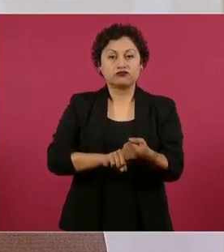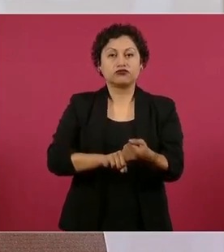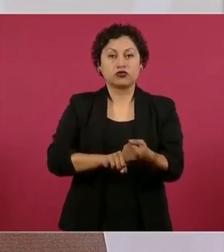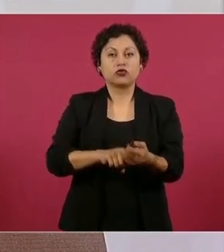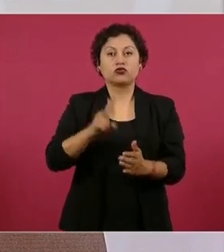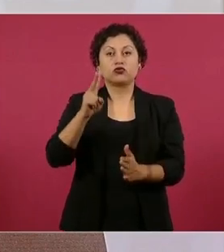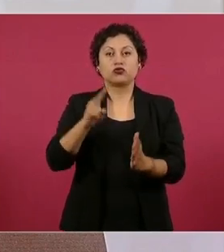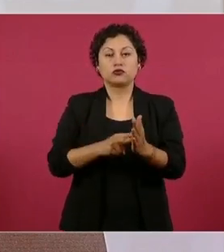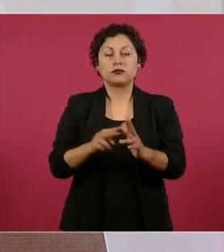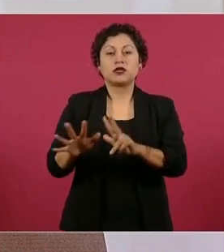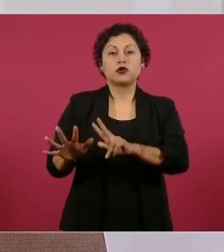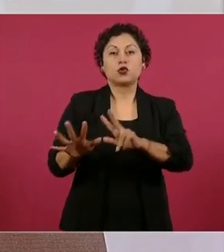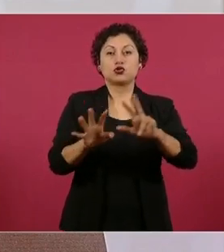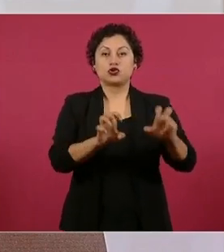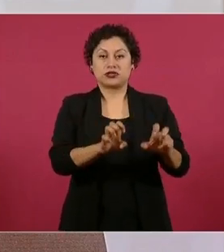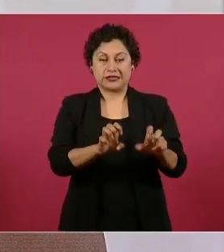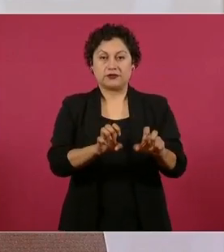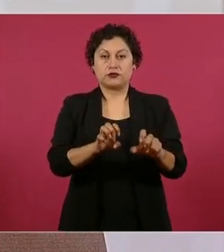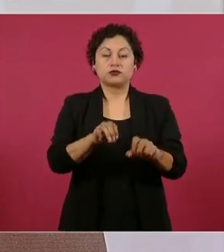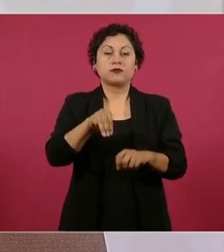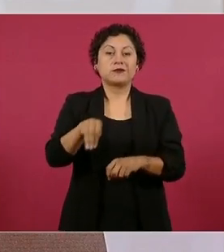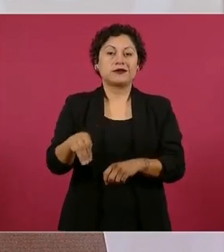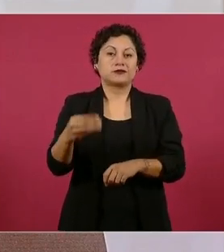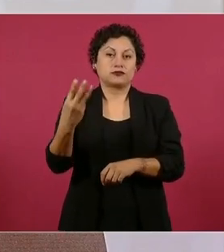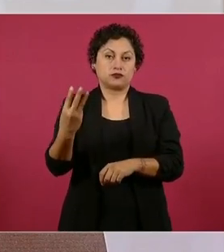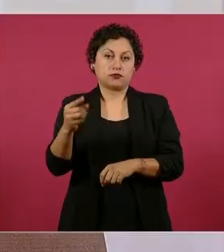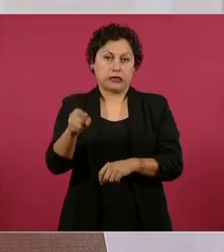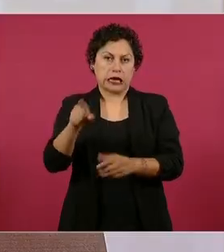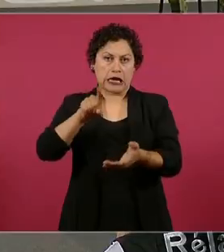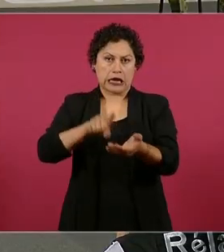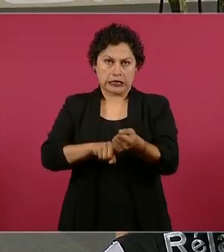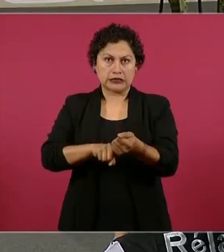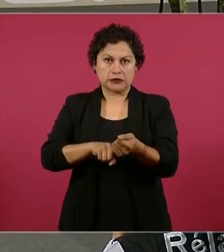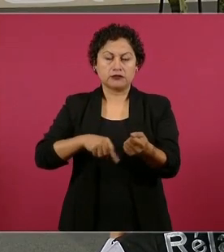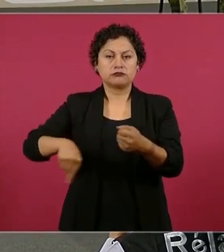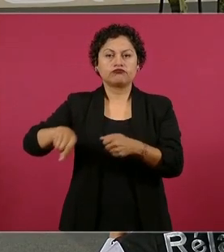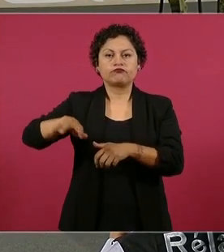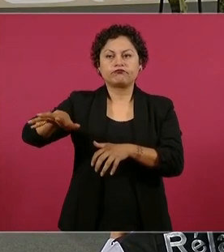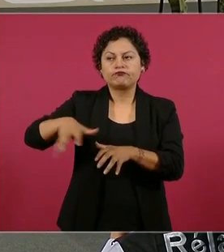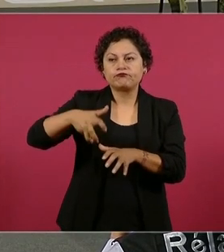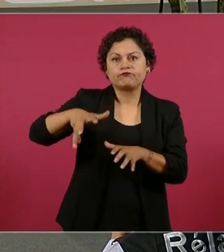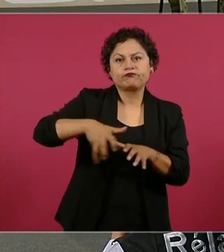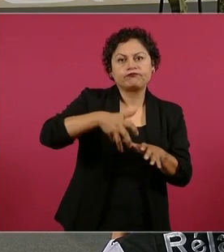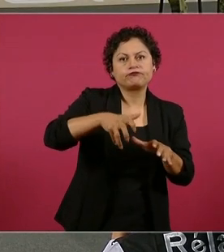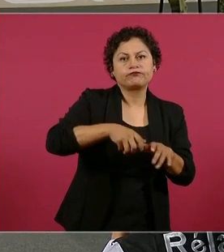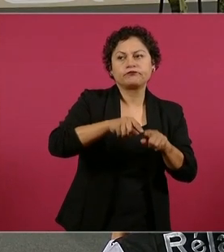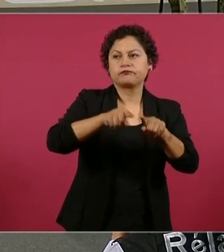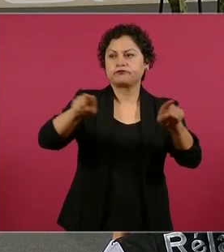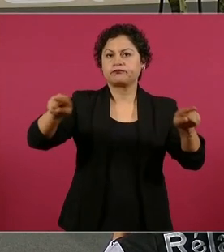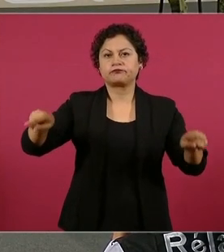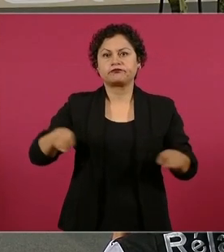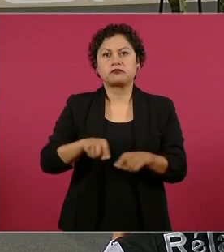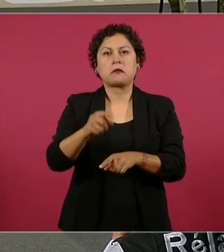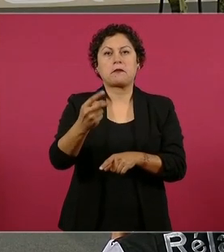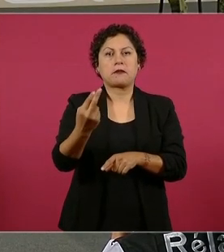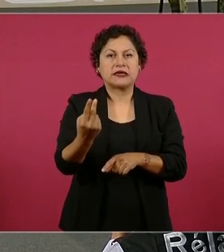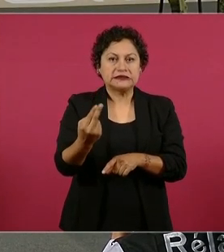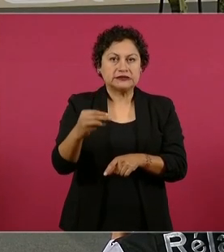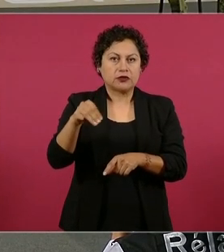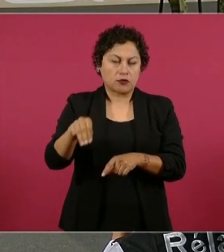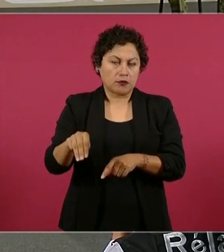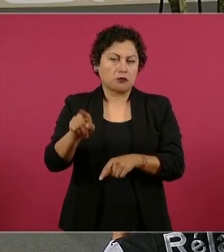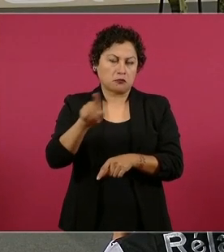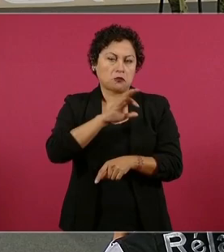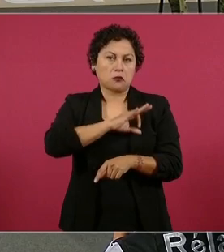metros cúbicos en tolva y que pueden dragar a una profundidad de 25 metros. Cabe citar que es la primera en su